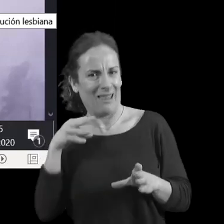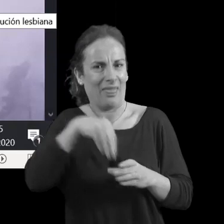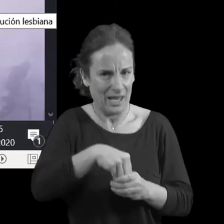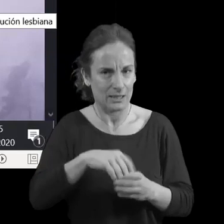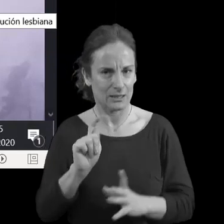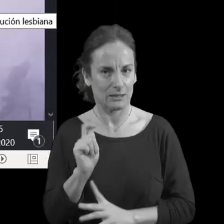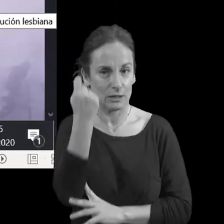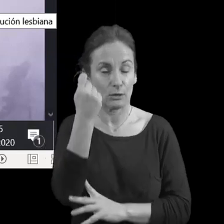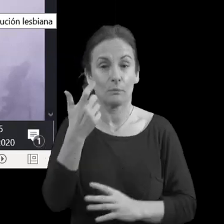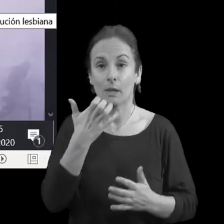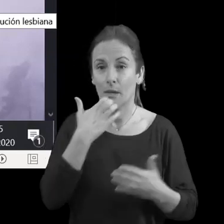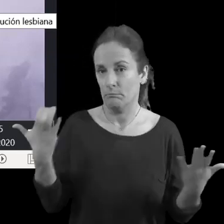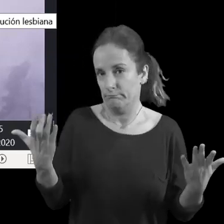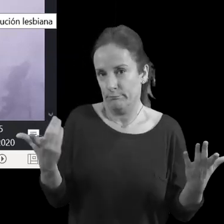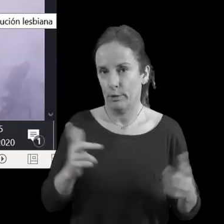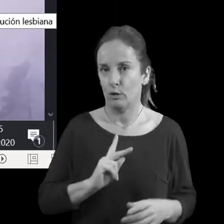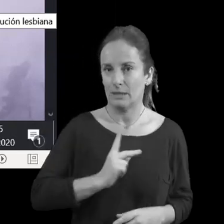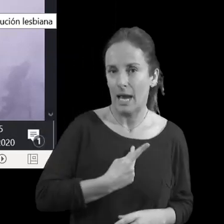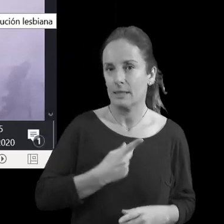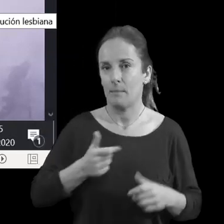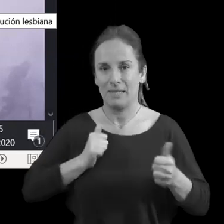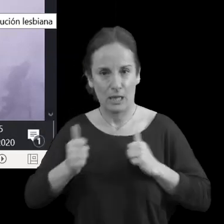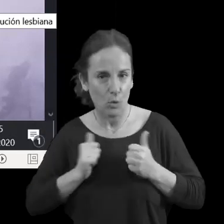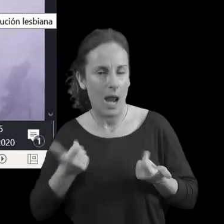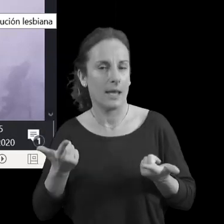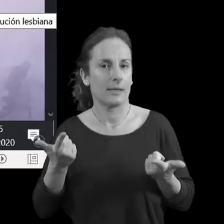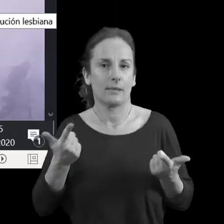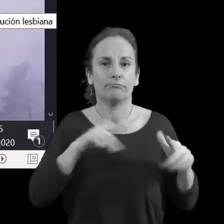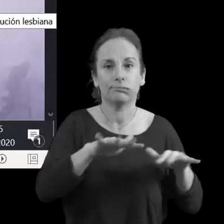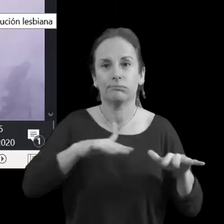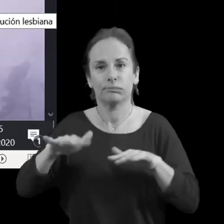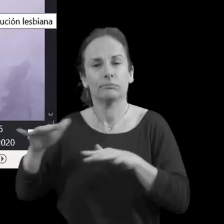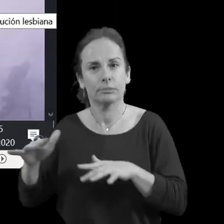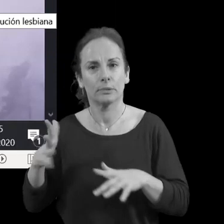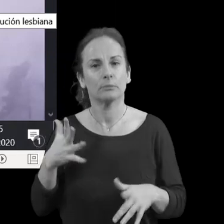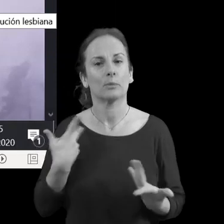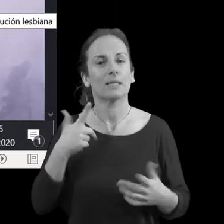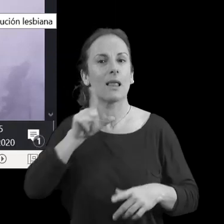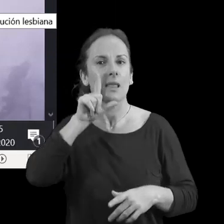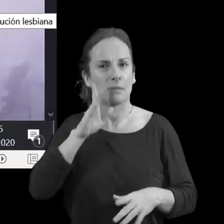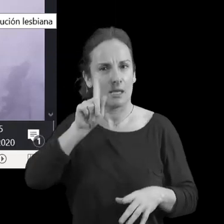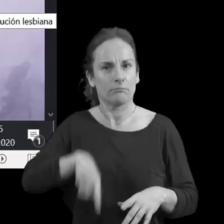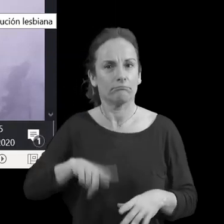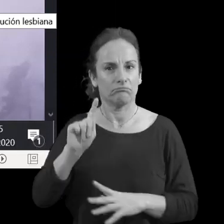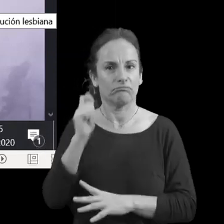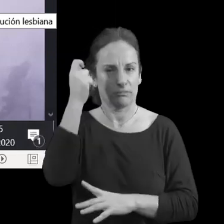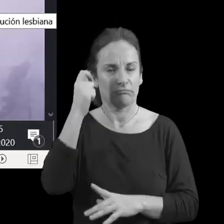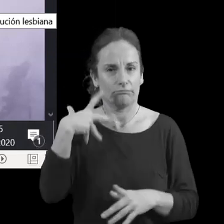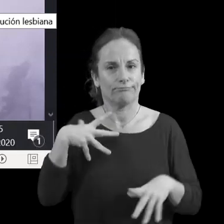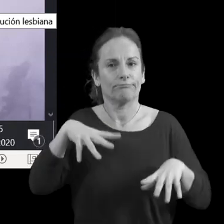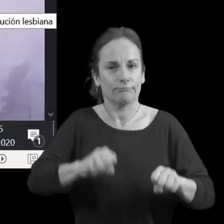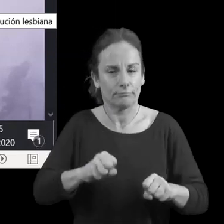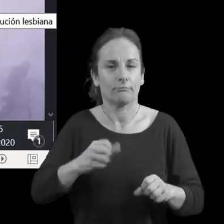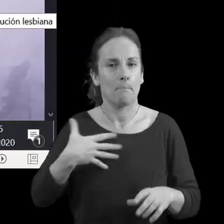trans, bisexuales, etcétera, ¿no? Y creo que tampoco está de más recordar cómo desde el punto de vista teórico, bueno, todas